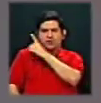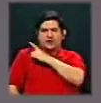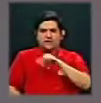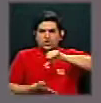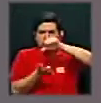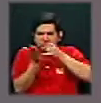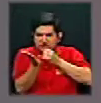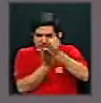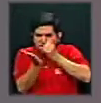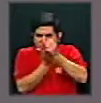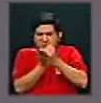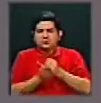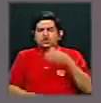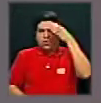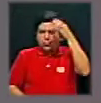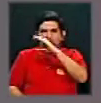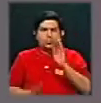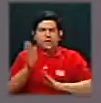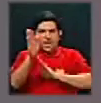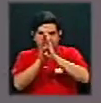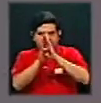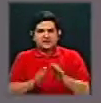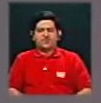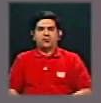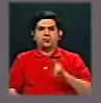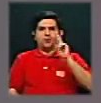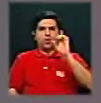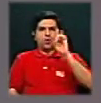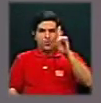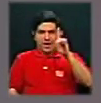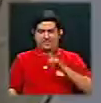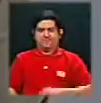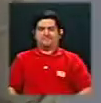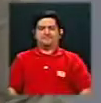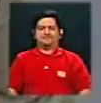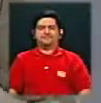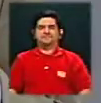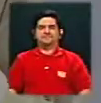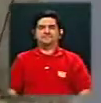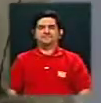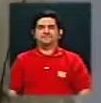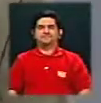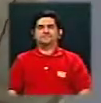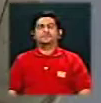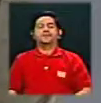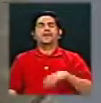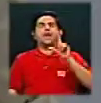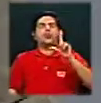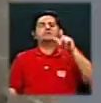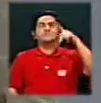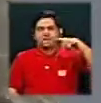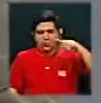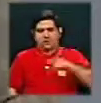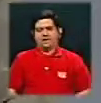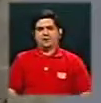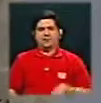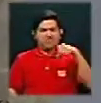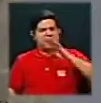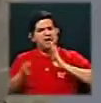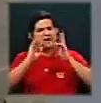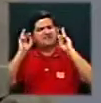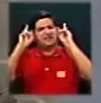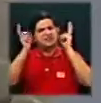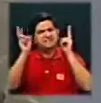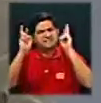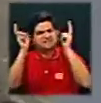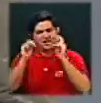Centro de Investigaciones en Cultura y Desarrollo de la Universidad Estatal a Distancia. Don Luis Paulino, estábamos hablando del tema